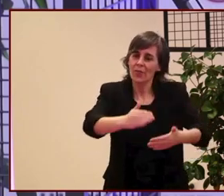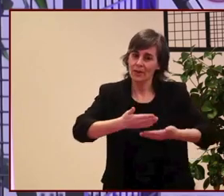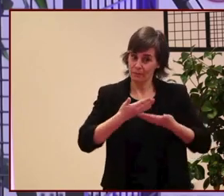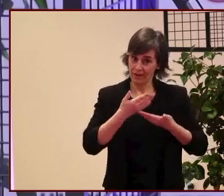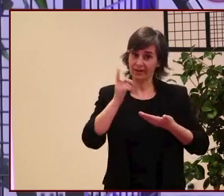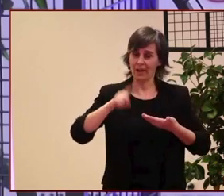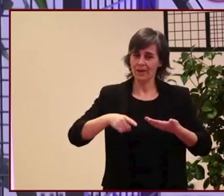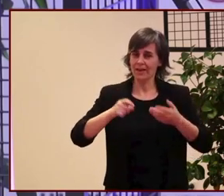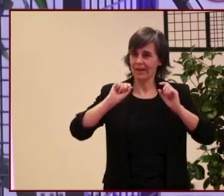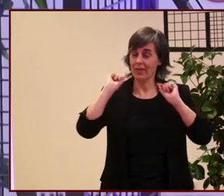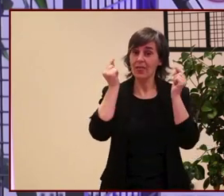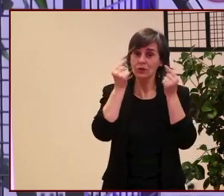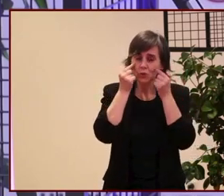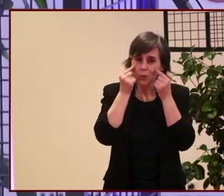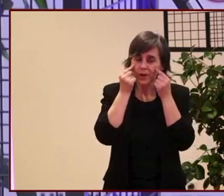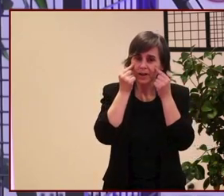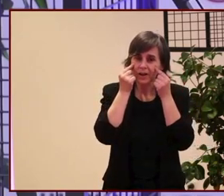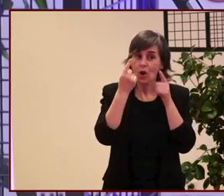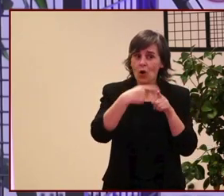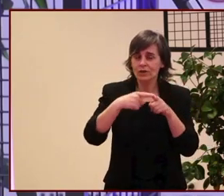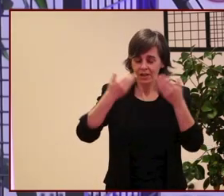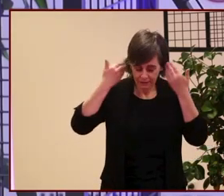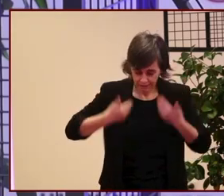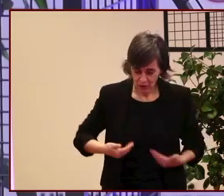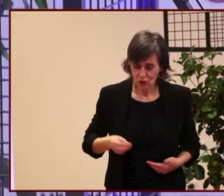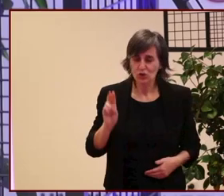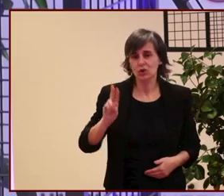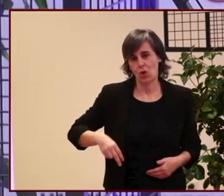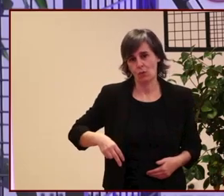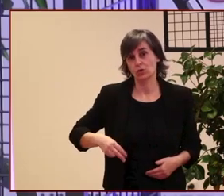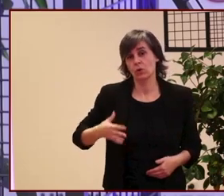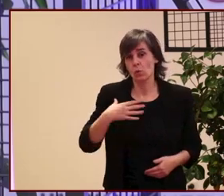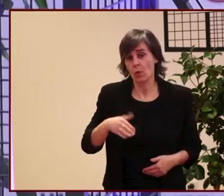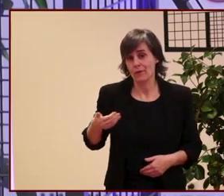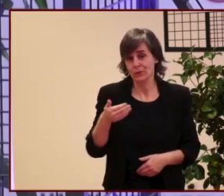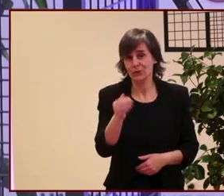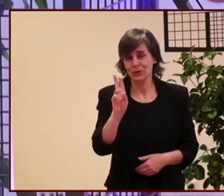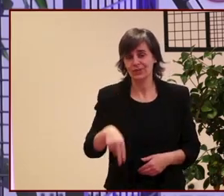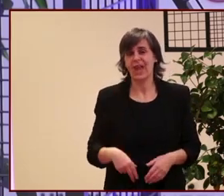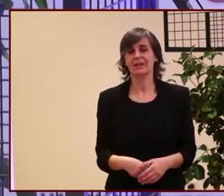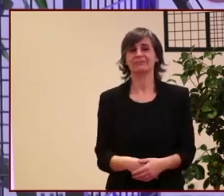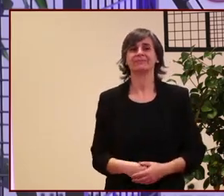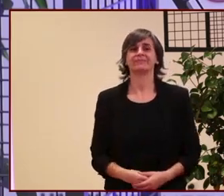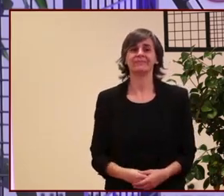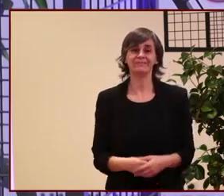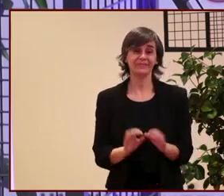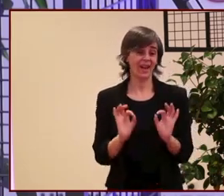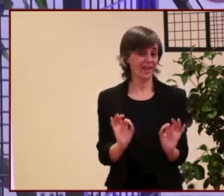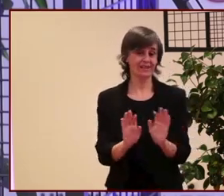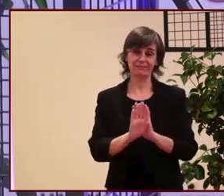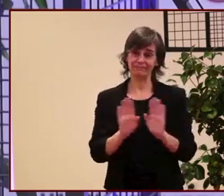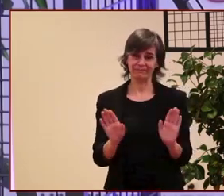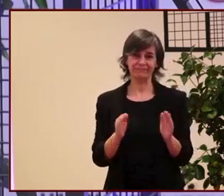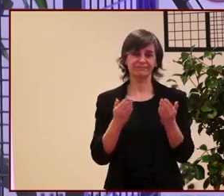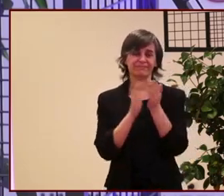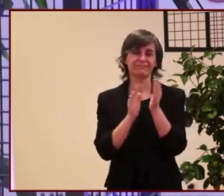descubrir lo que somos y podemos llegar a hacer eso esto